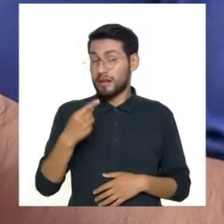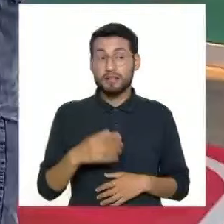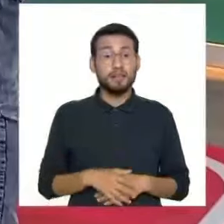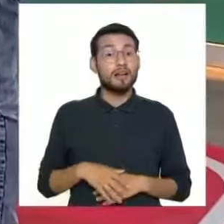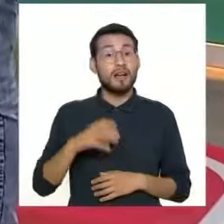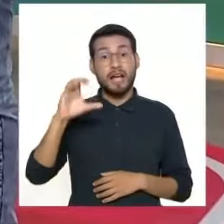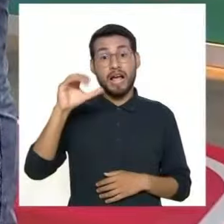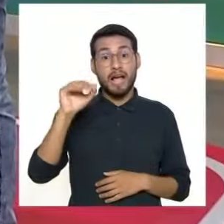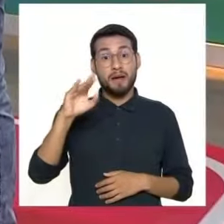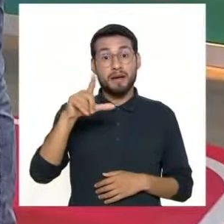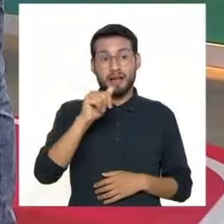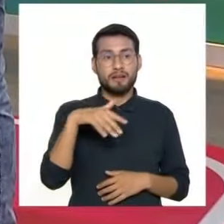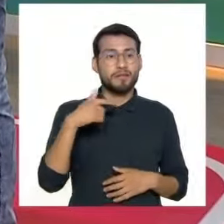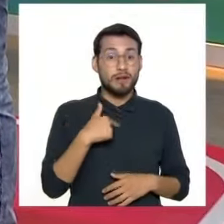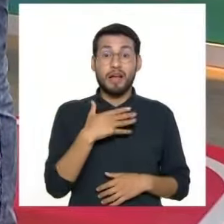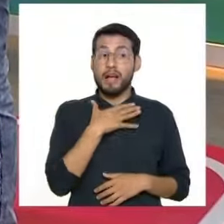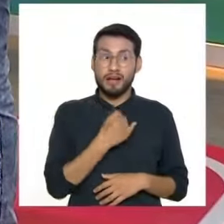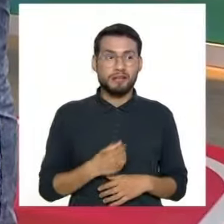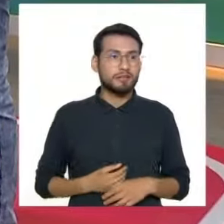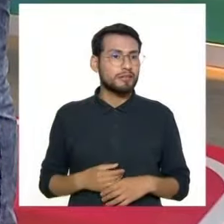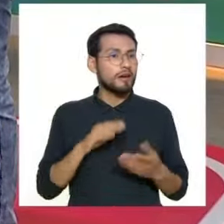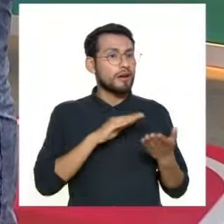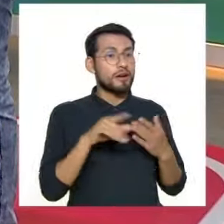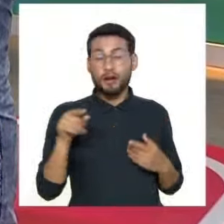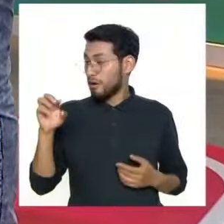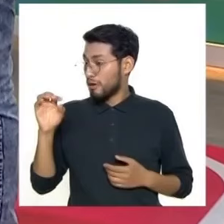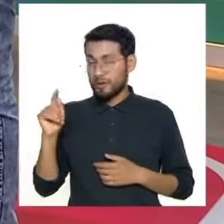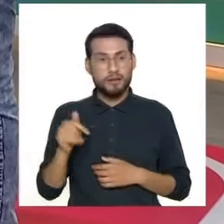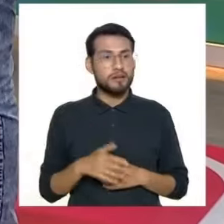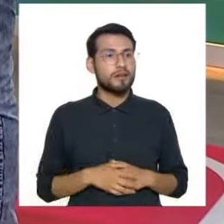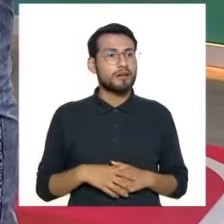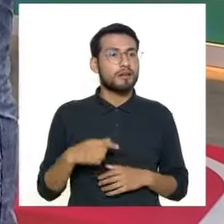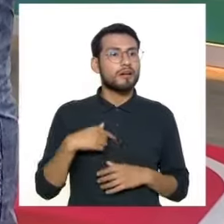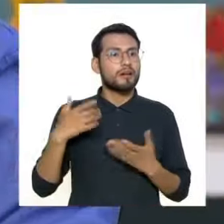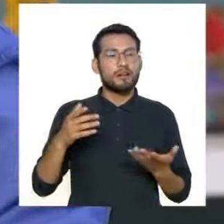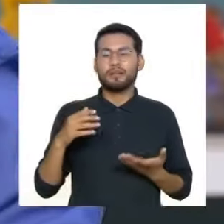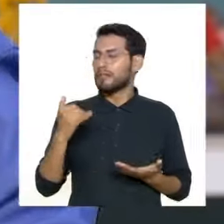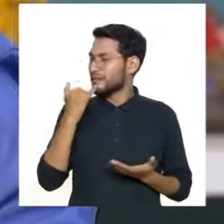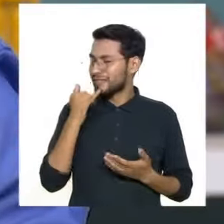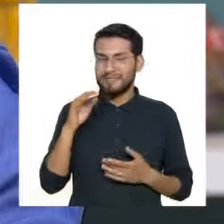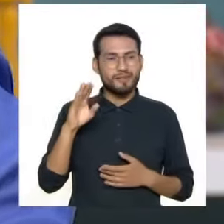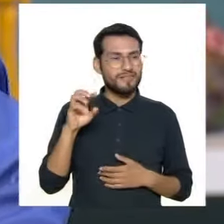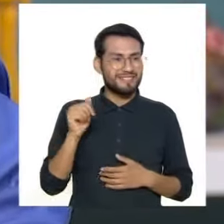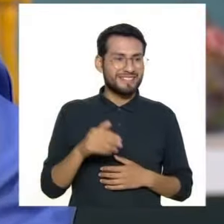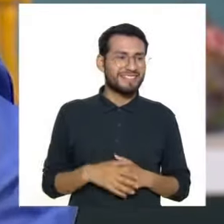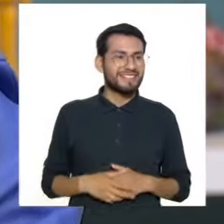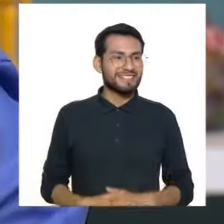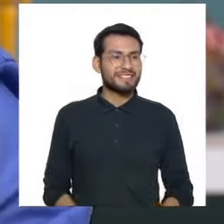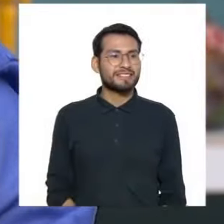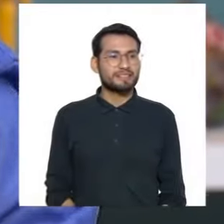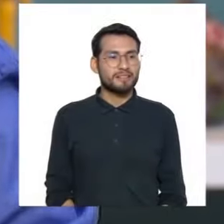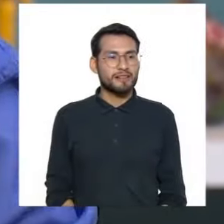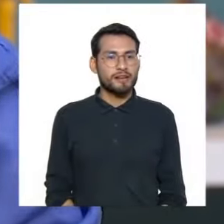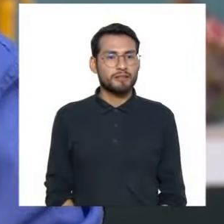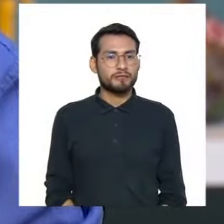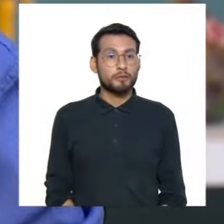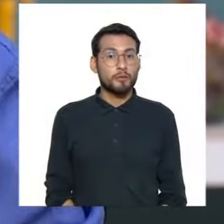la caballa es uno de los pescados que más me gusta per es pota yo estaba leyendo mar a ver